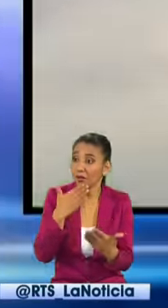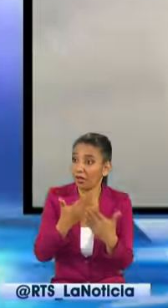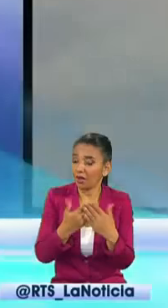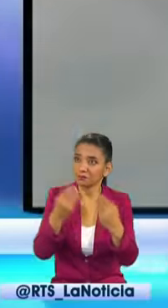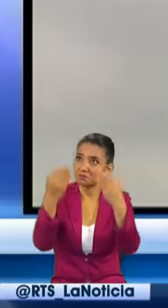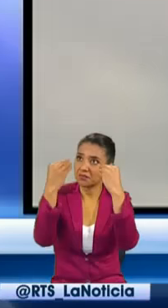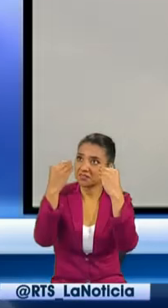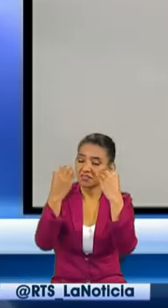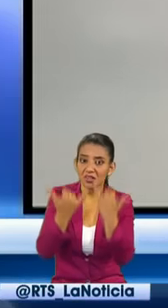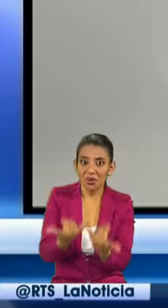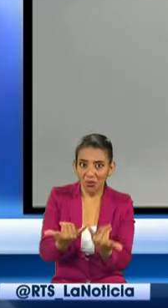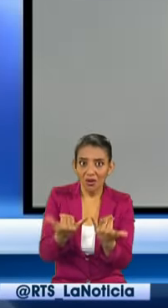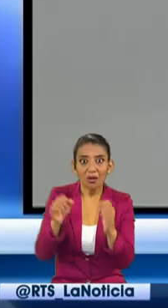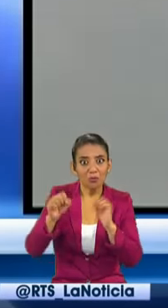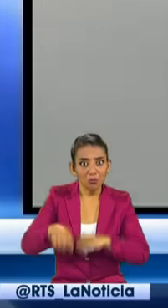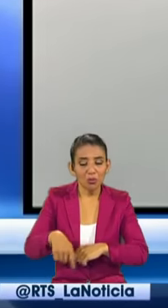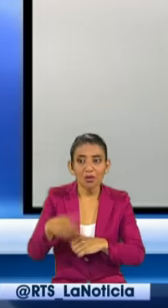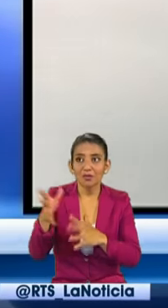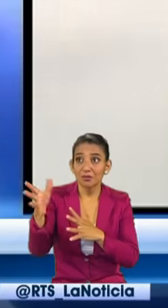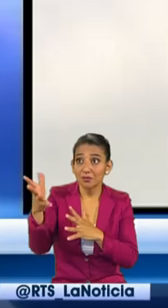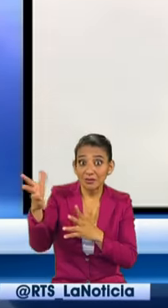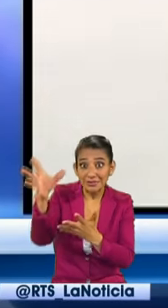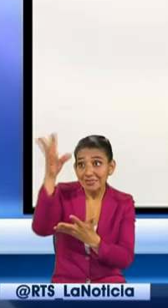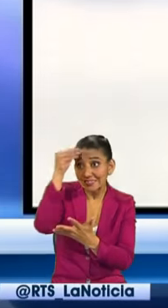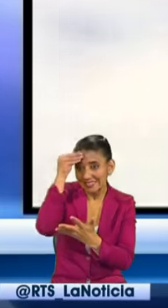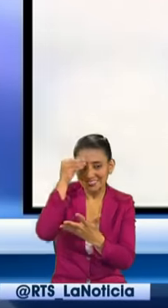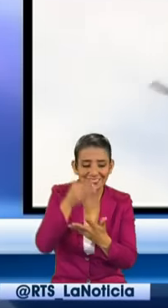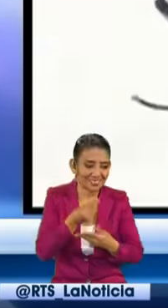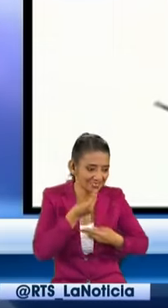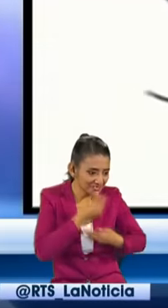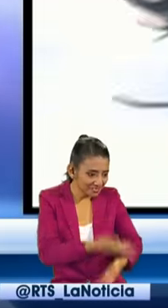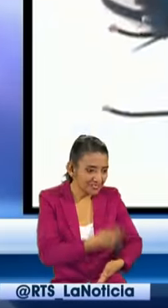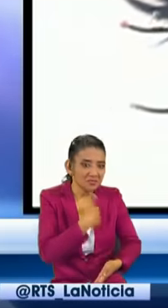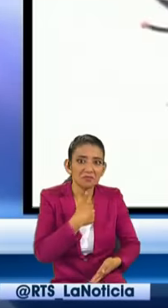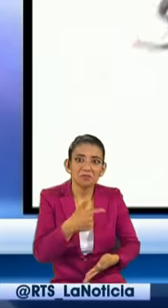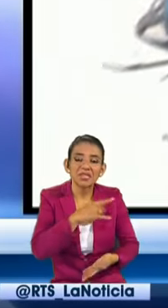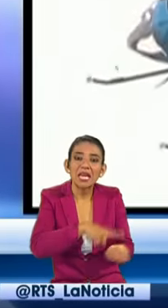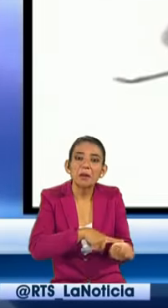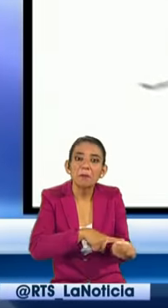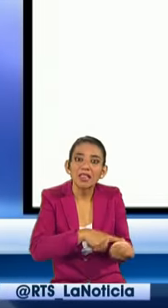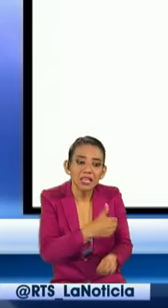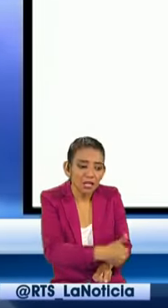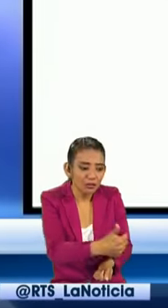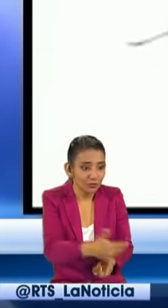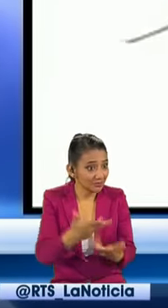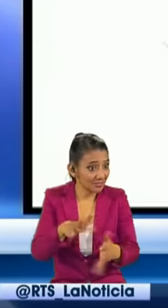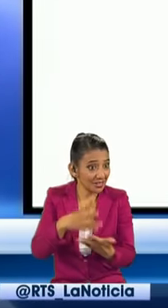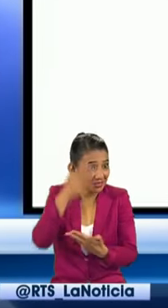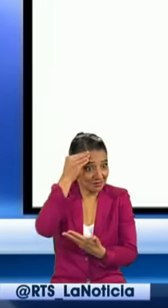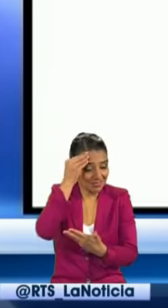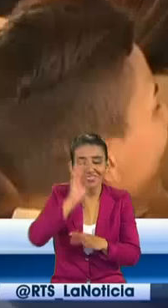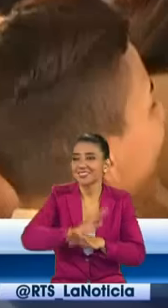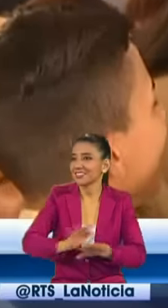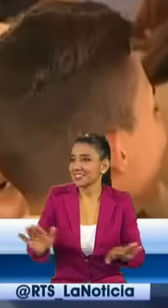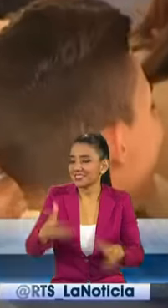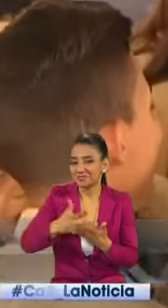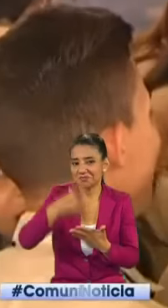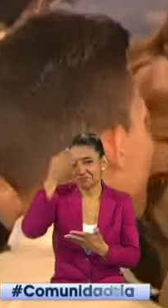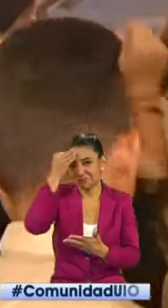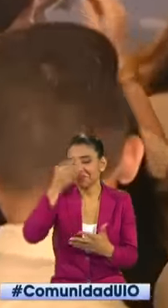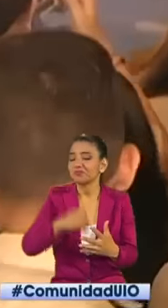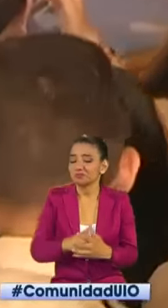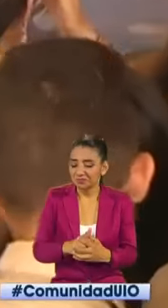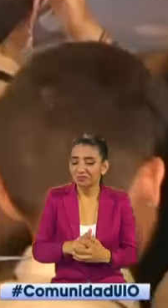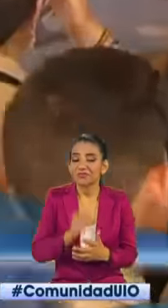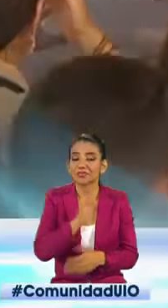muy bien, puedo hacer que mis hermanos conozcan algo sobre esto. Lección aprendida. Lección aprendida. Esto es parte